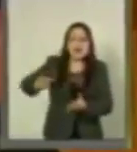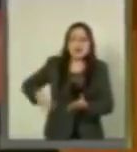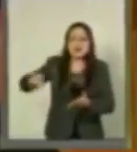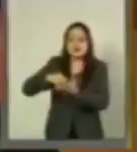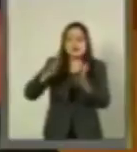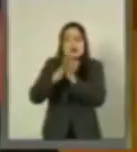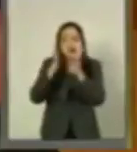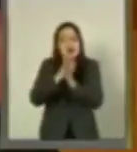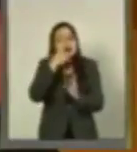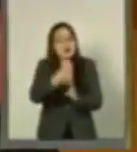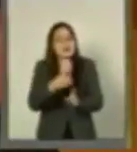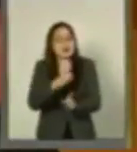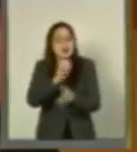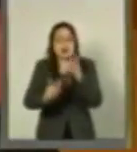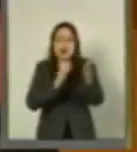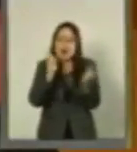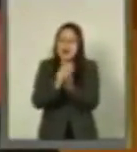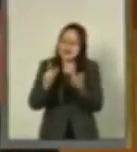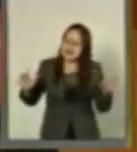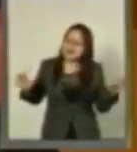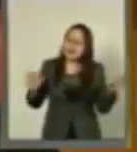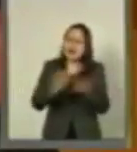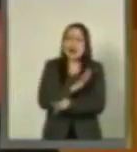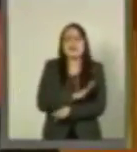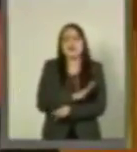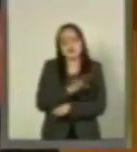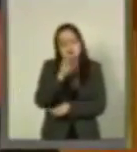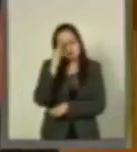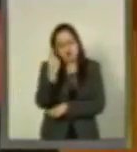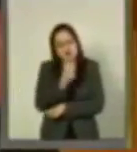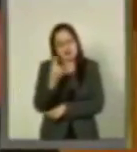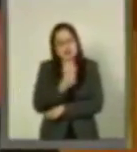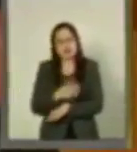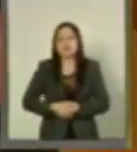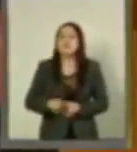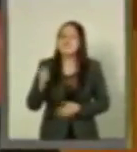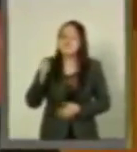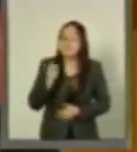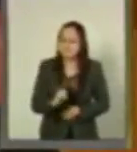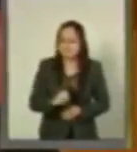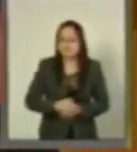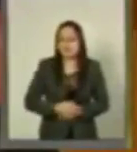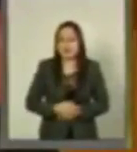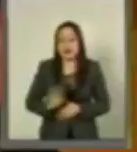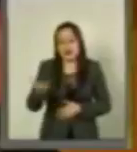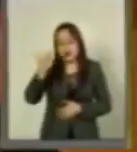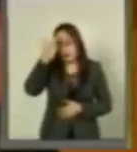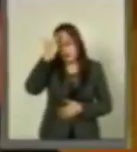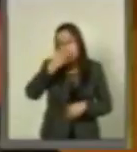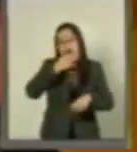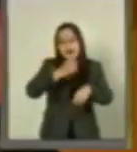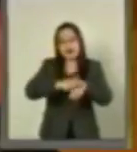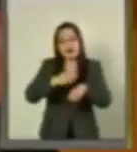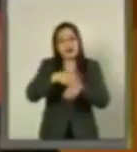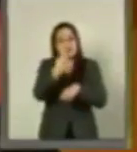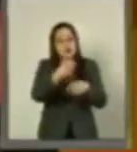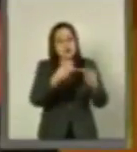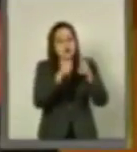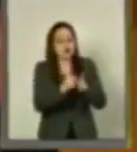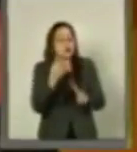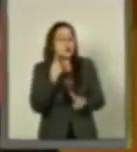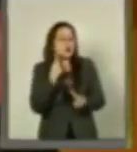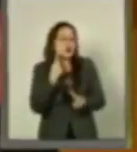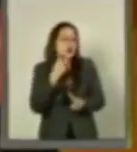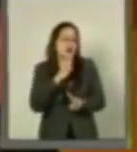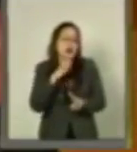se requiere otra gran reforma. Pues es necesario recordar que su partido tiene